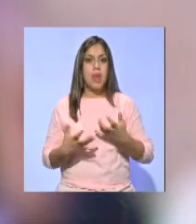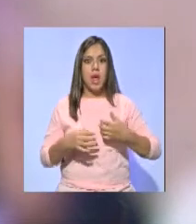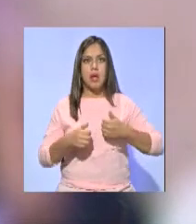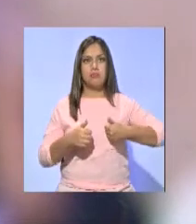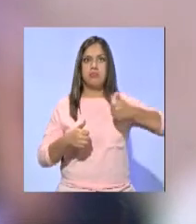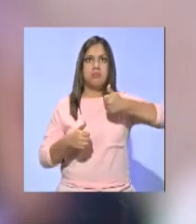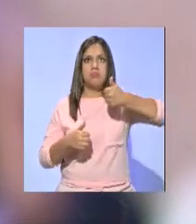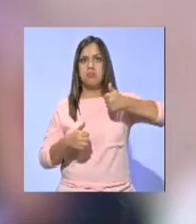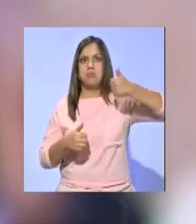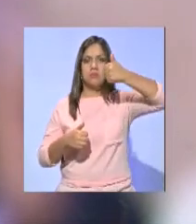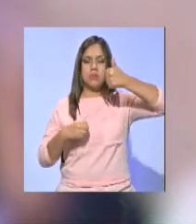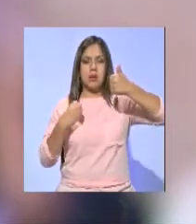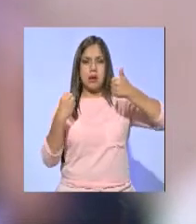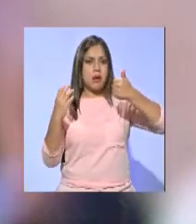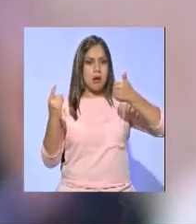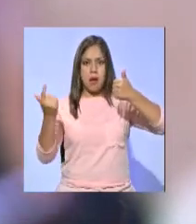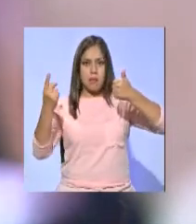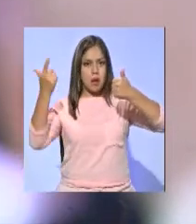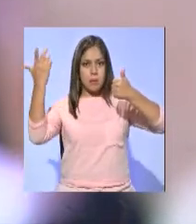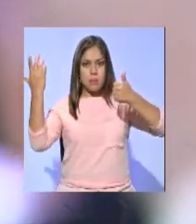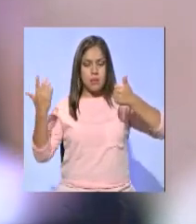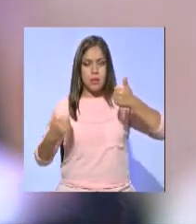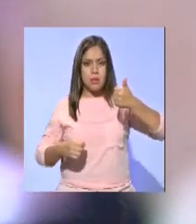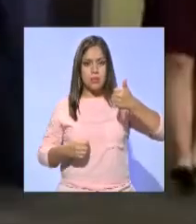poder para ir